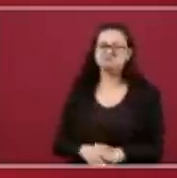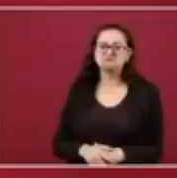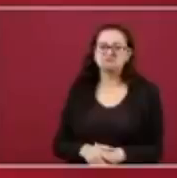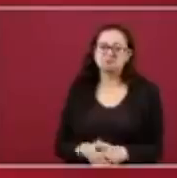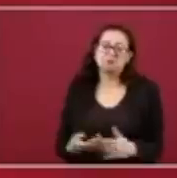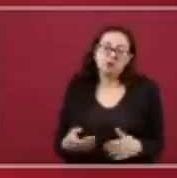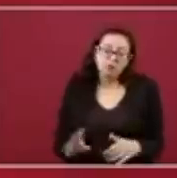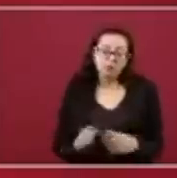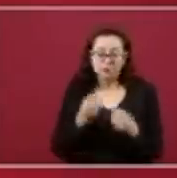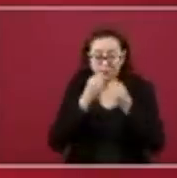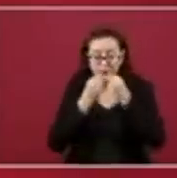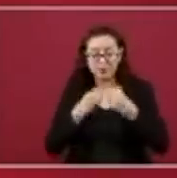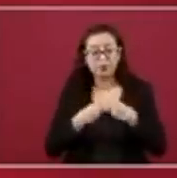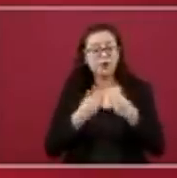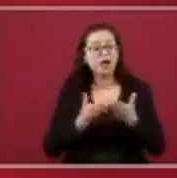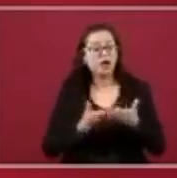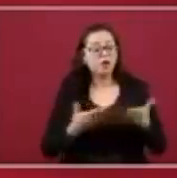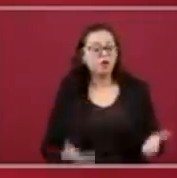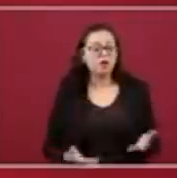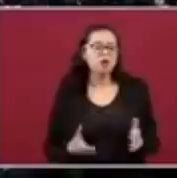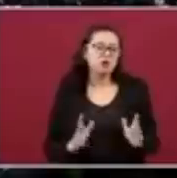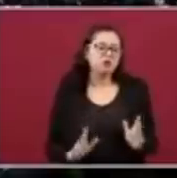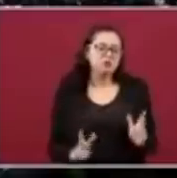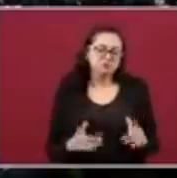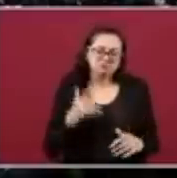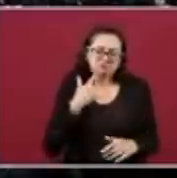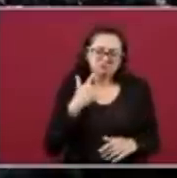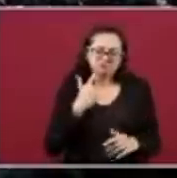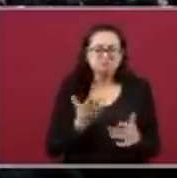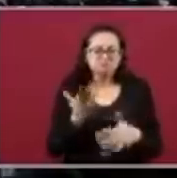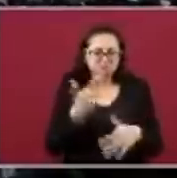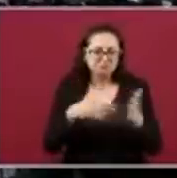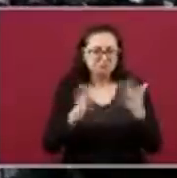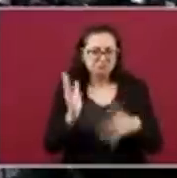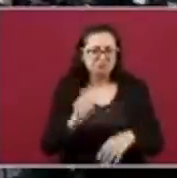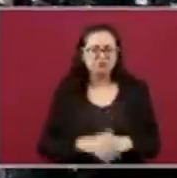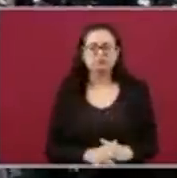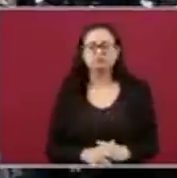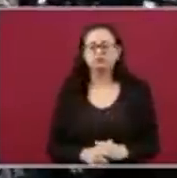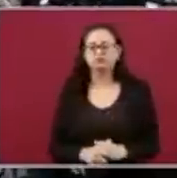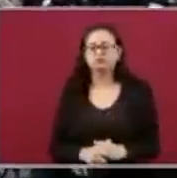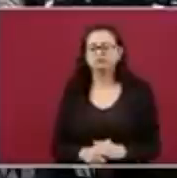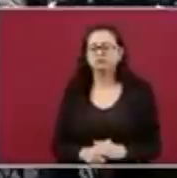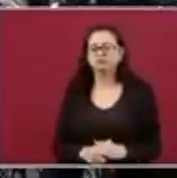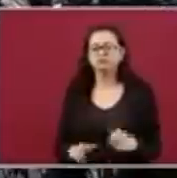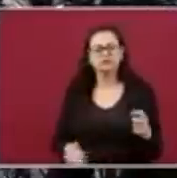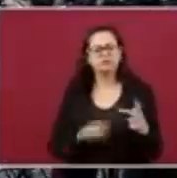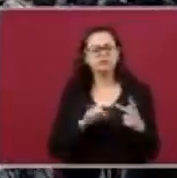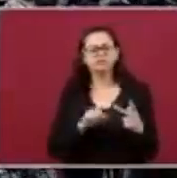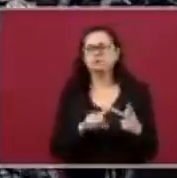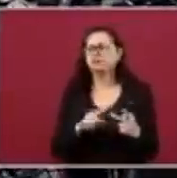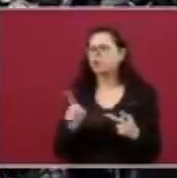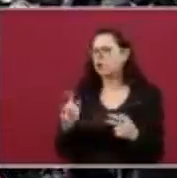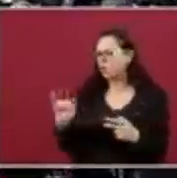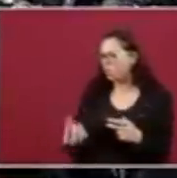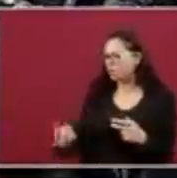adelante. ¿Cuál es tu otra? Su visita el próximo jueves. Tengo hoy una